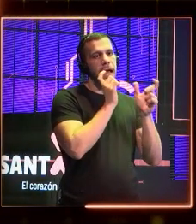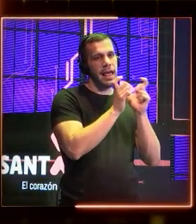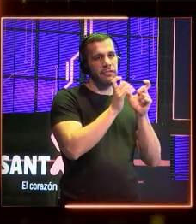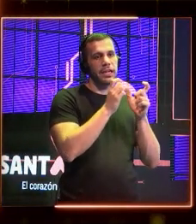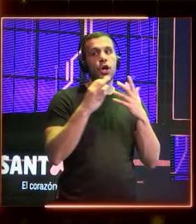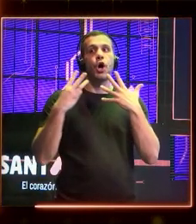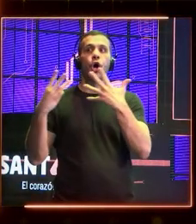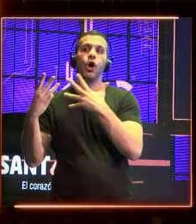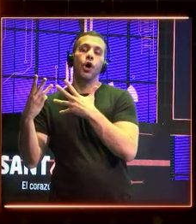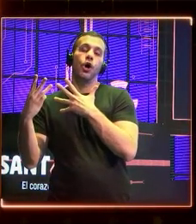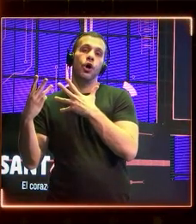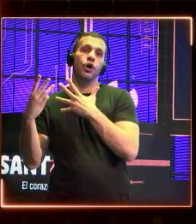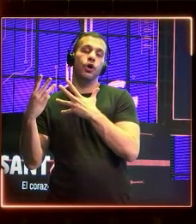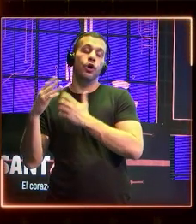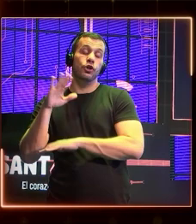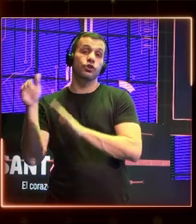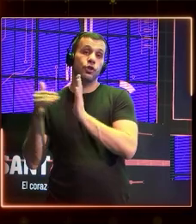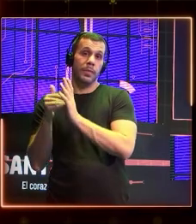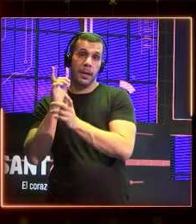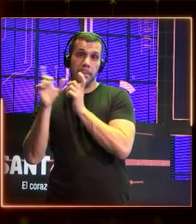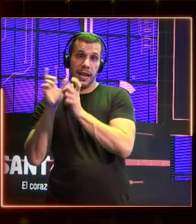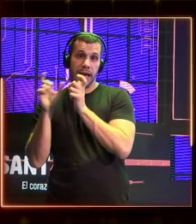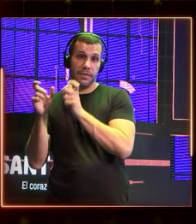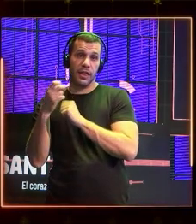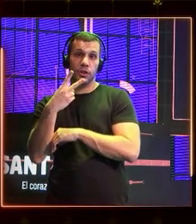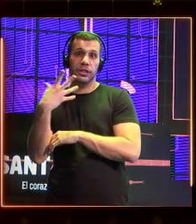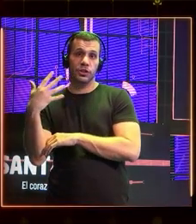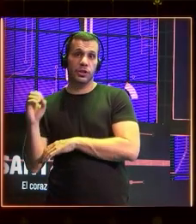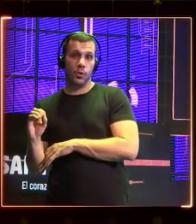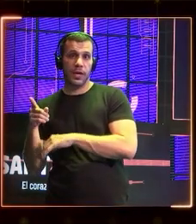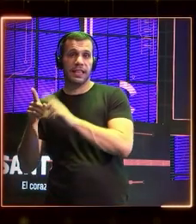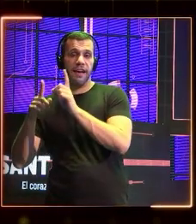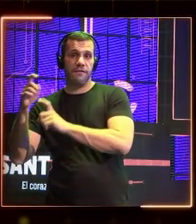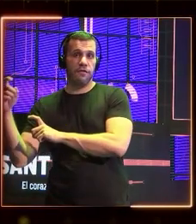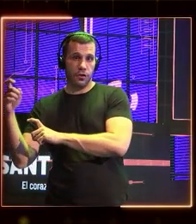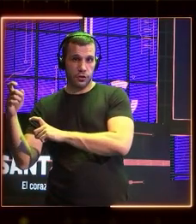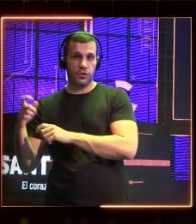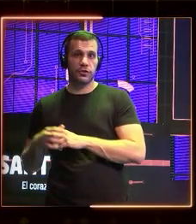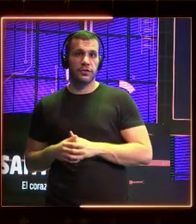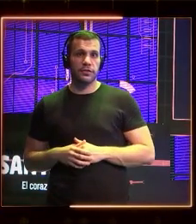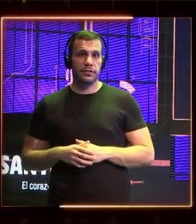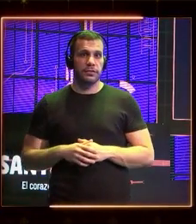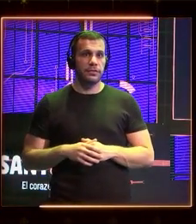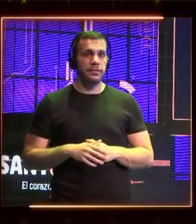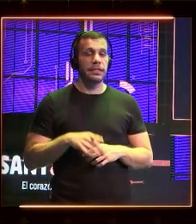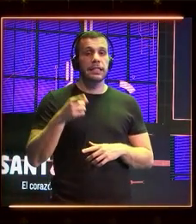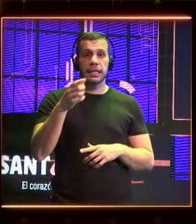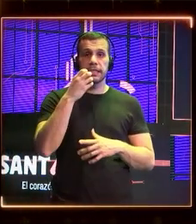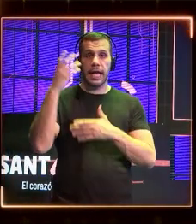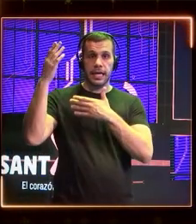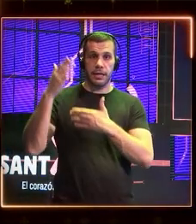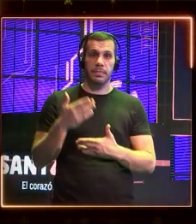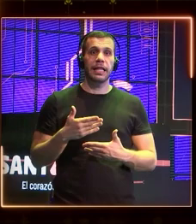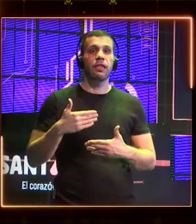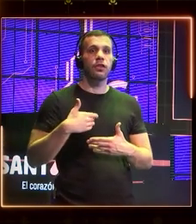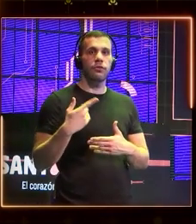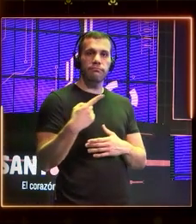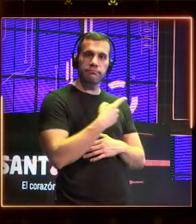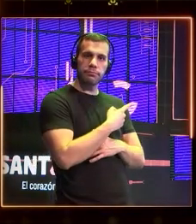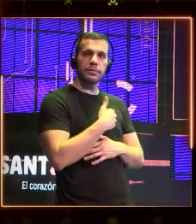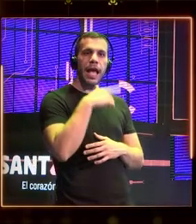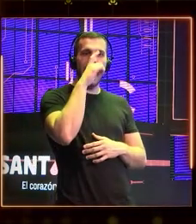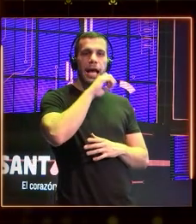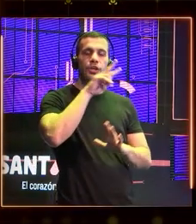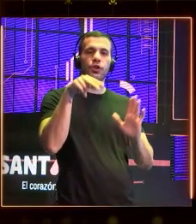palabras 250 fotos procesadas Y entonces me llegó esta invitación en 2017